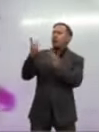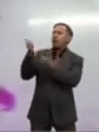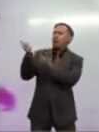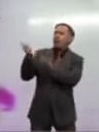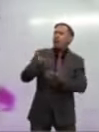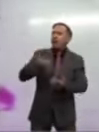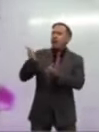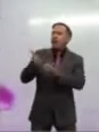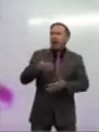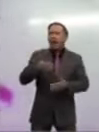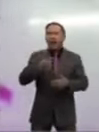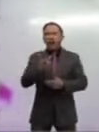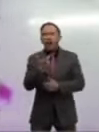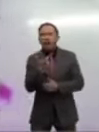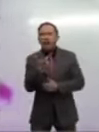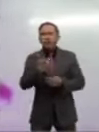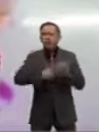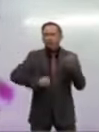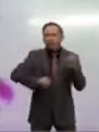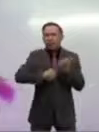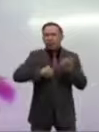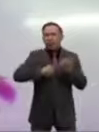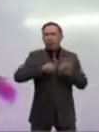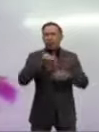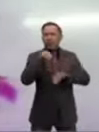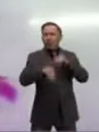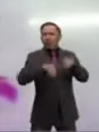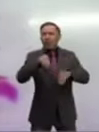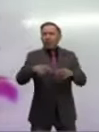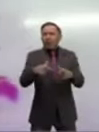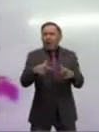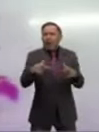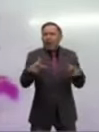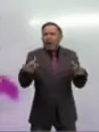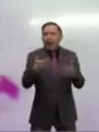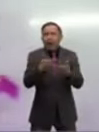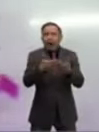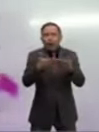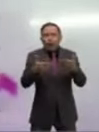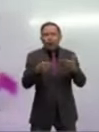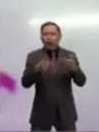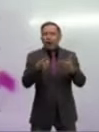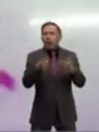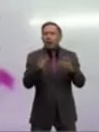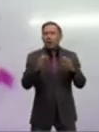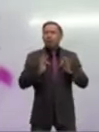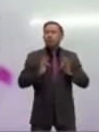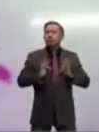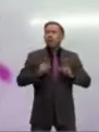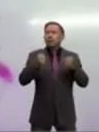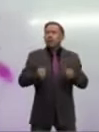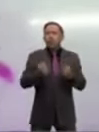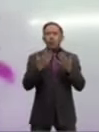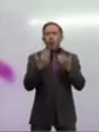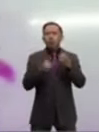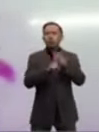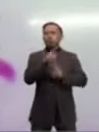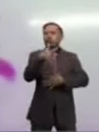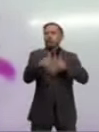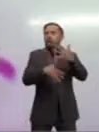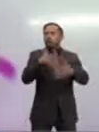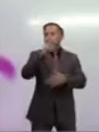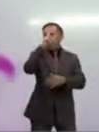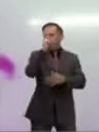país y generar una crisis de inseguridad. Hoy tenemos un gobierno que en lugar de eso construye